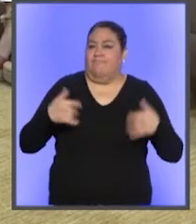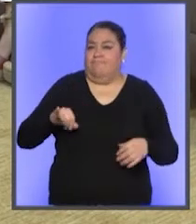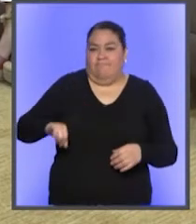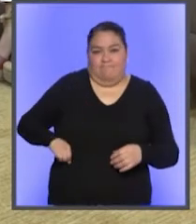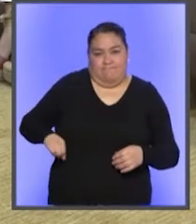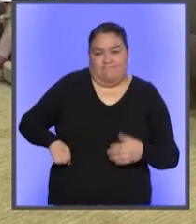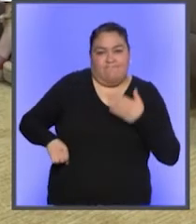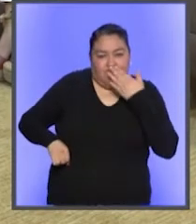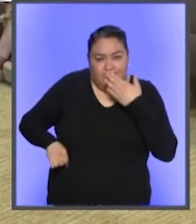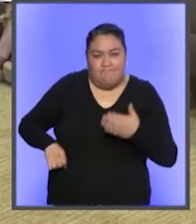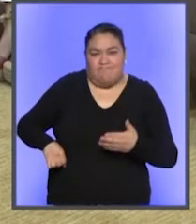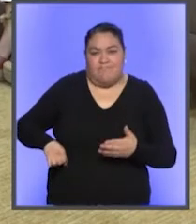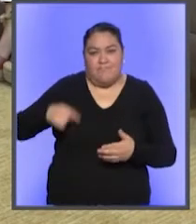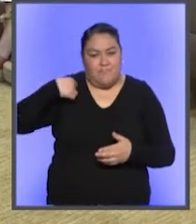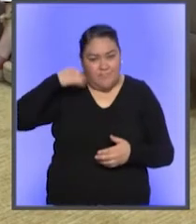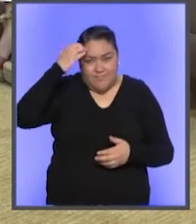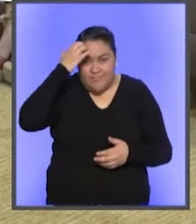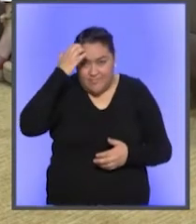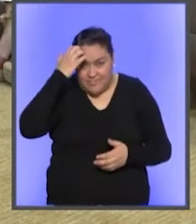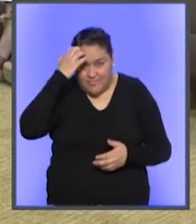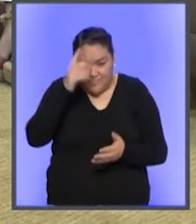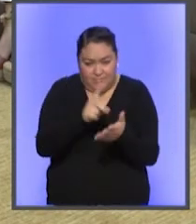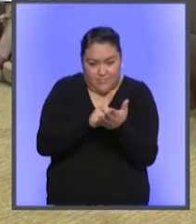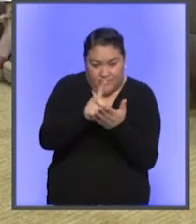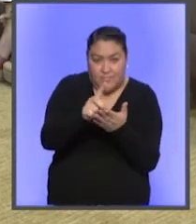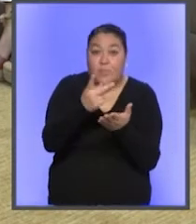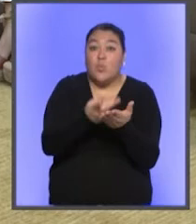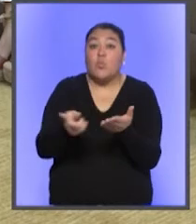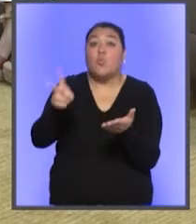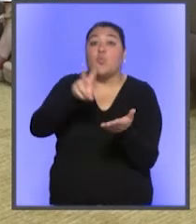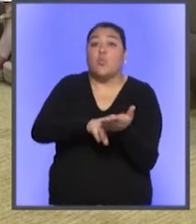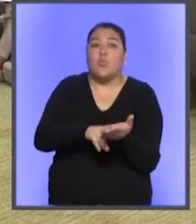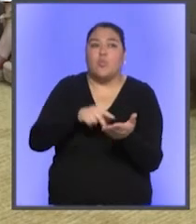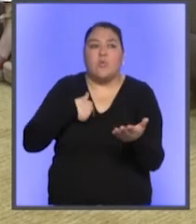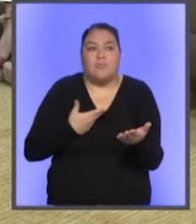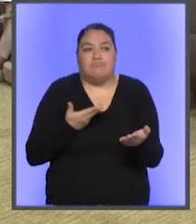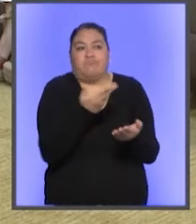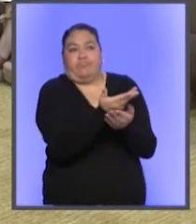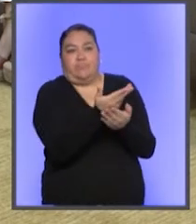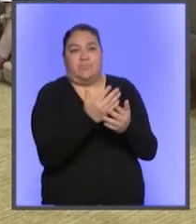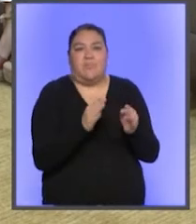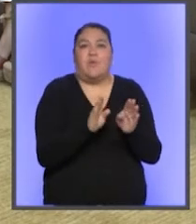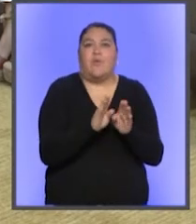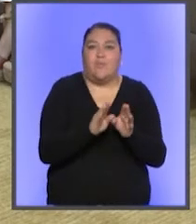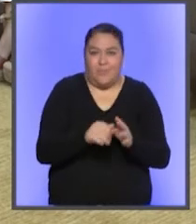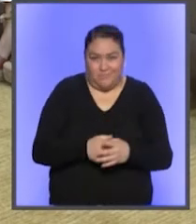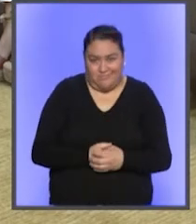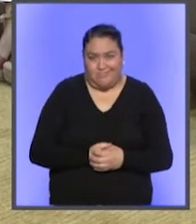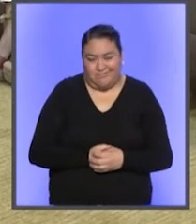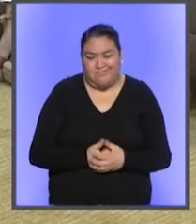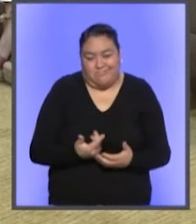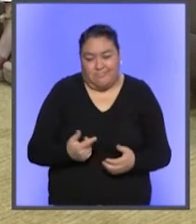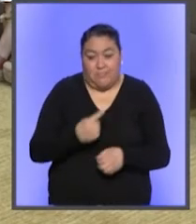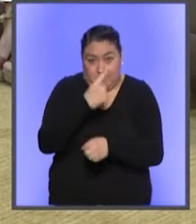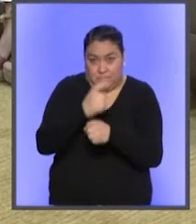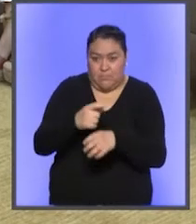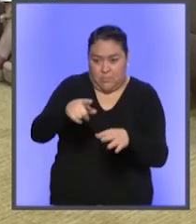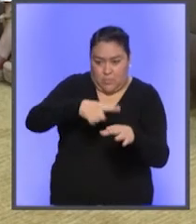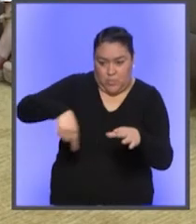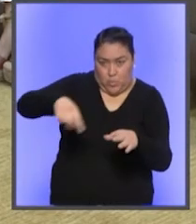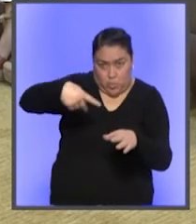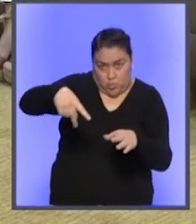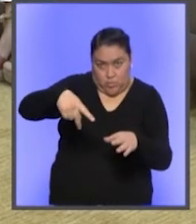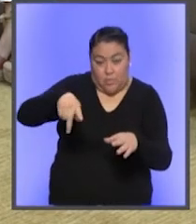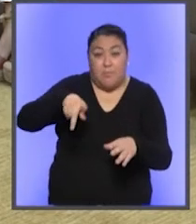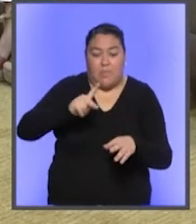expone no solamente el conocer los derechos no sino cómo hacerlos efectivos primero de desde el punto de vista de ellas